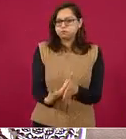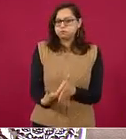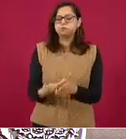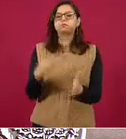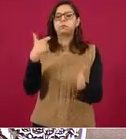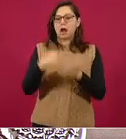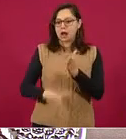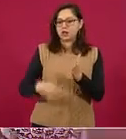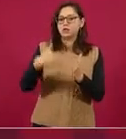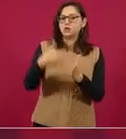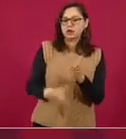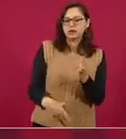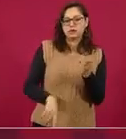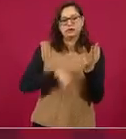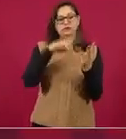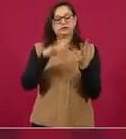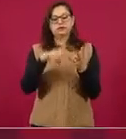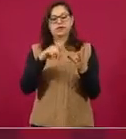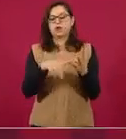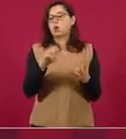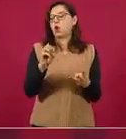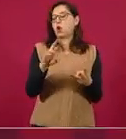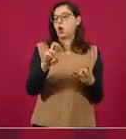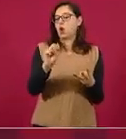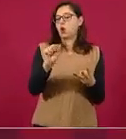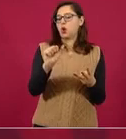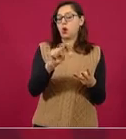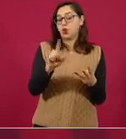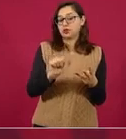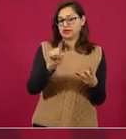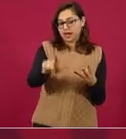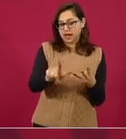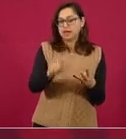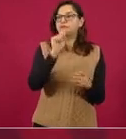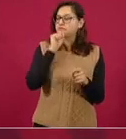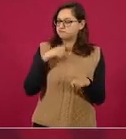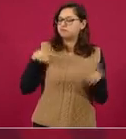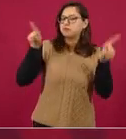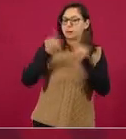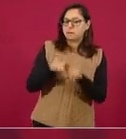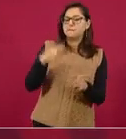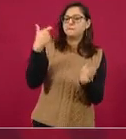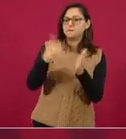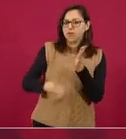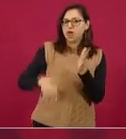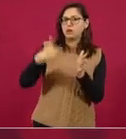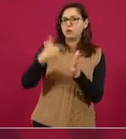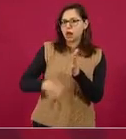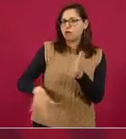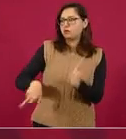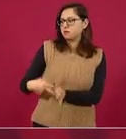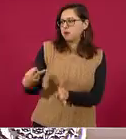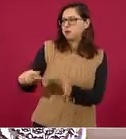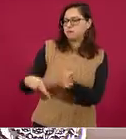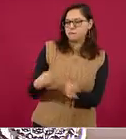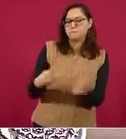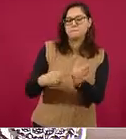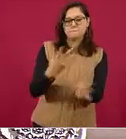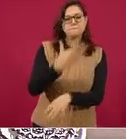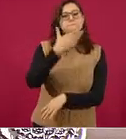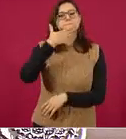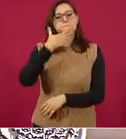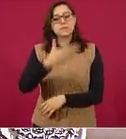más económicos, y Orsan, que también ha estado en este lugar ya por muchos meses. Vamos a ver ahora en la